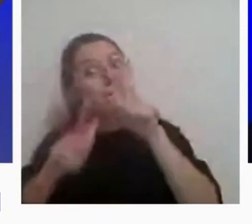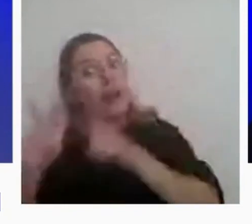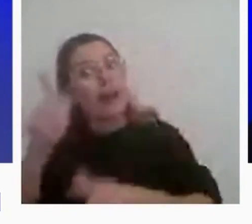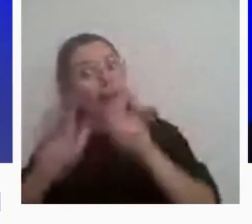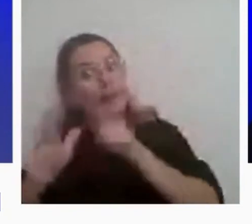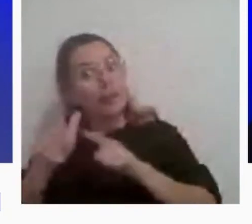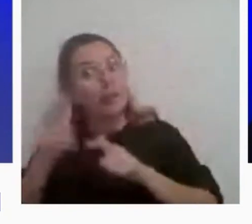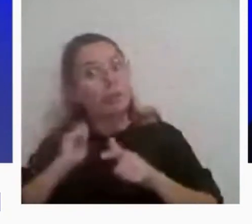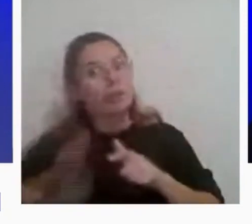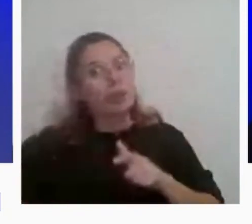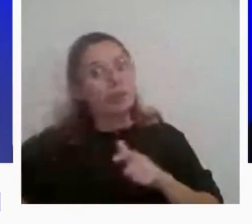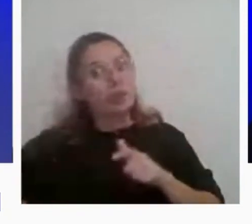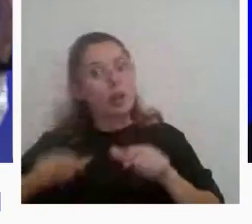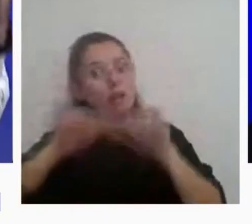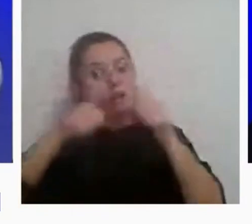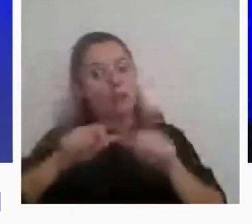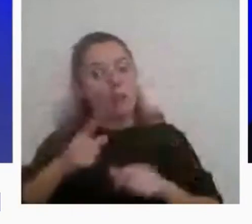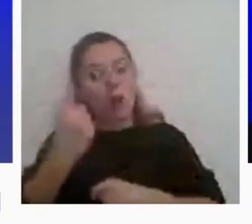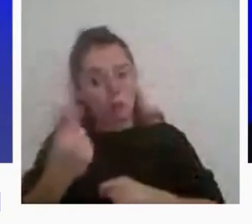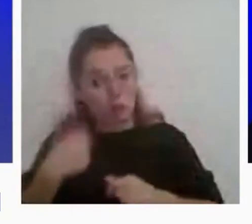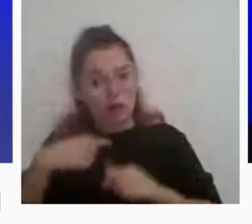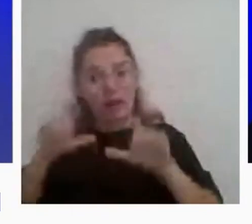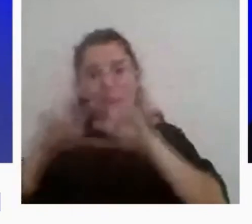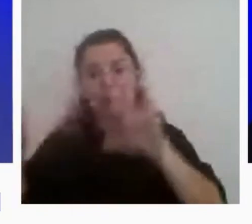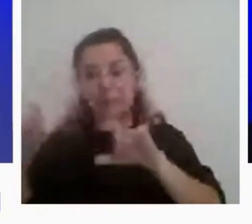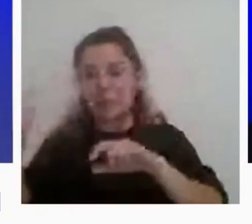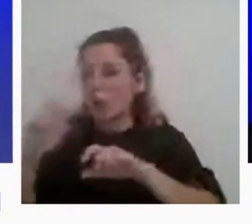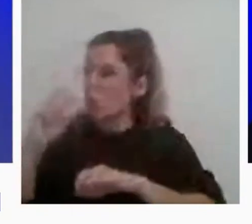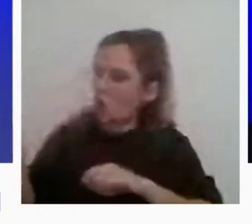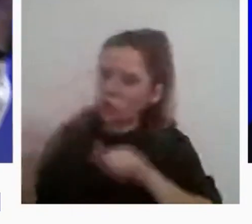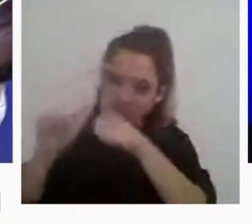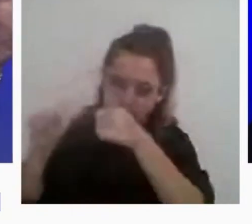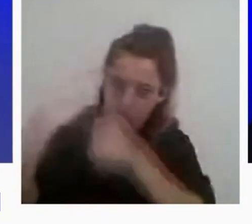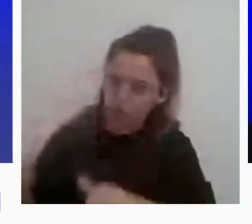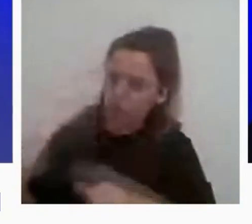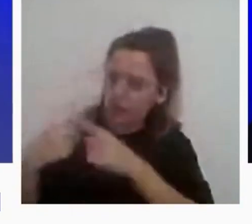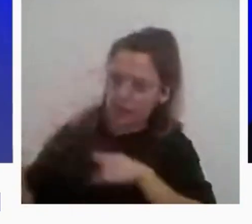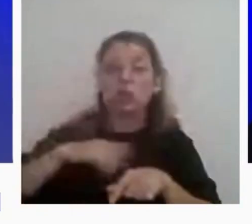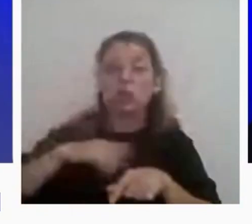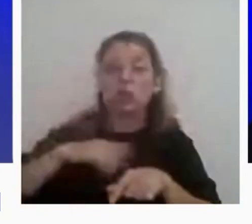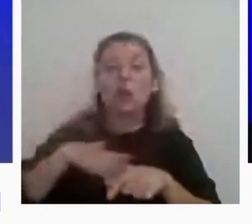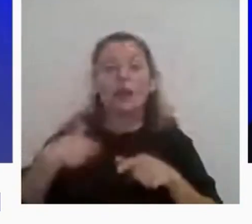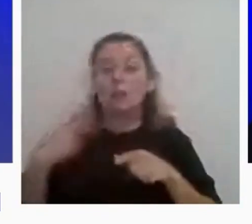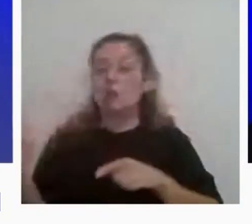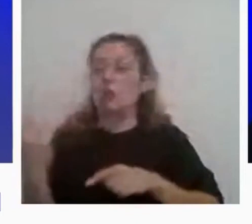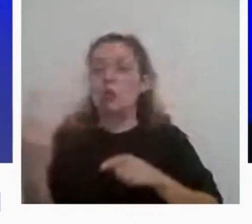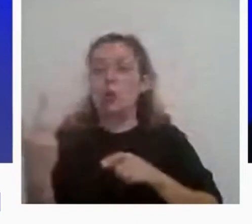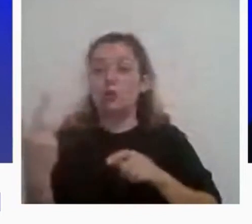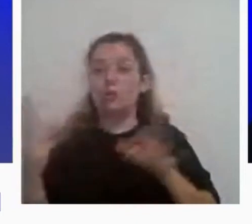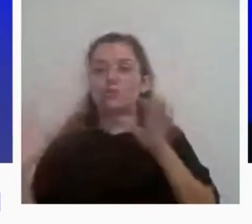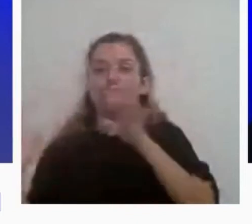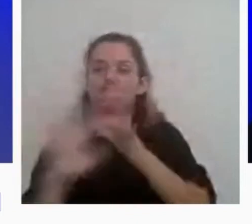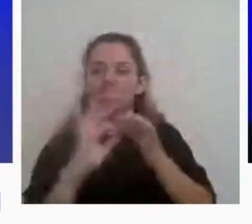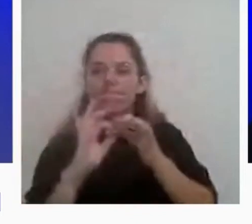es otro. Nosotros lo que hemos creado es un software que en medio hace match con estos dos mundos de viajeros, en el que podemos dotar tanto de